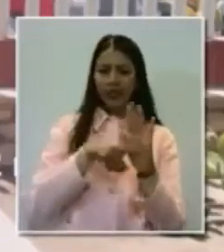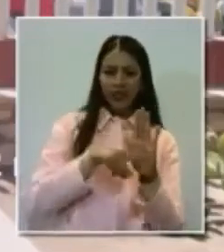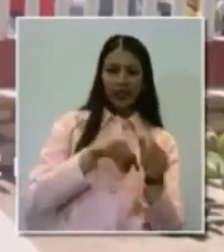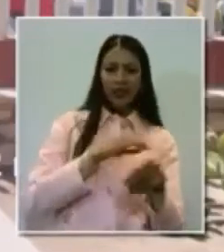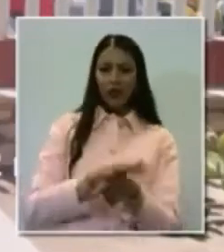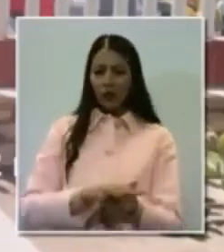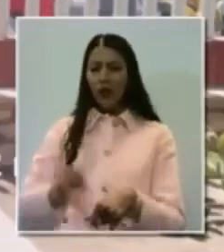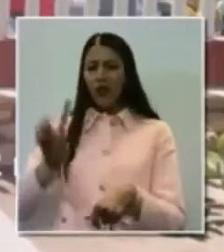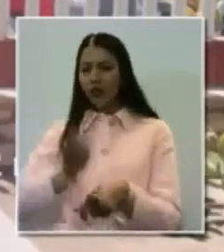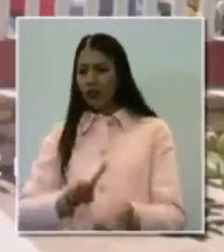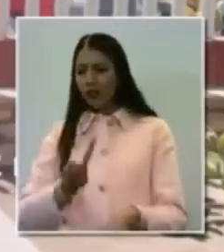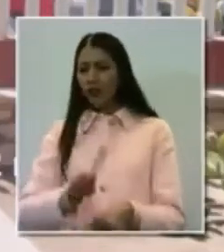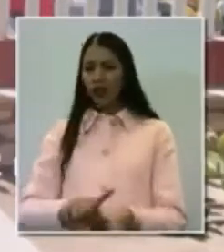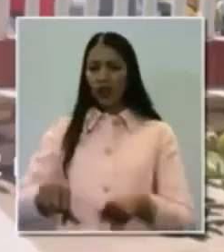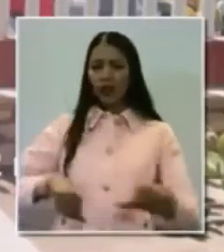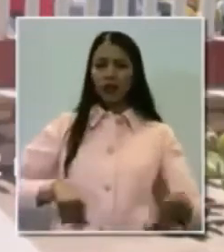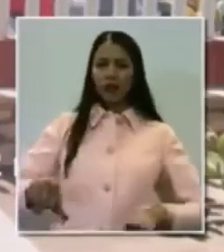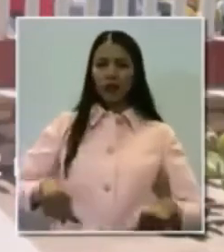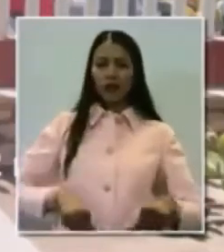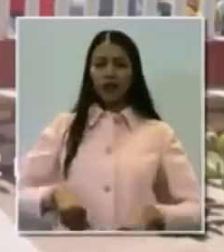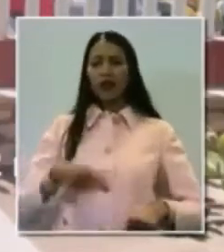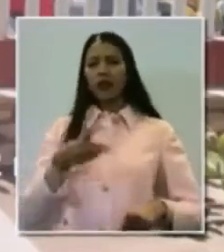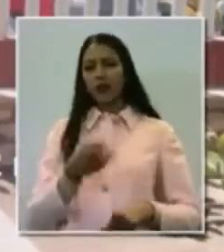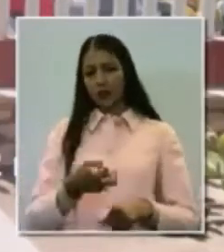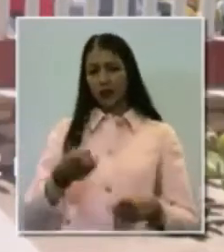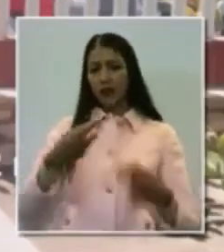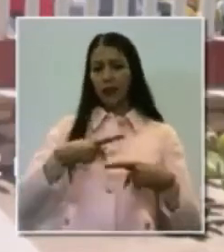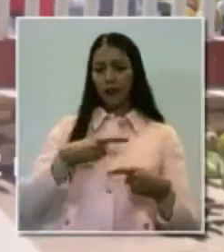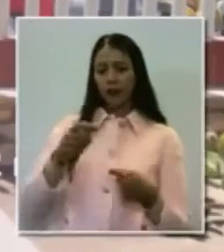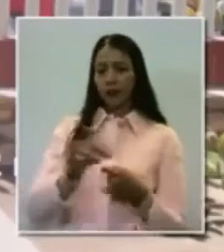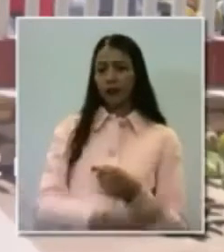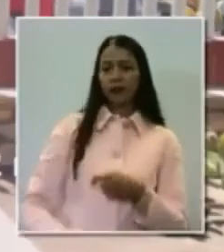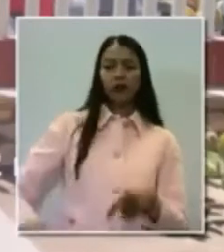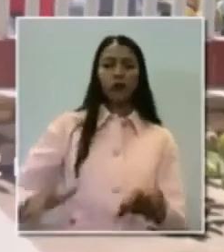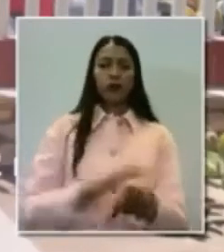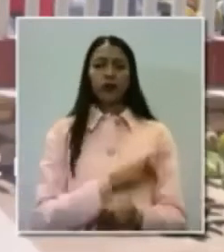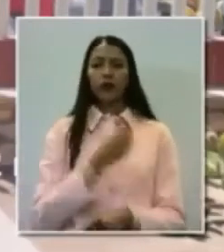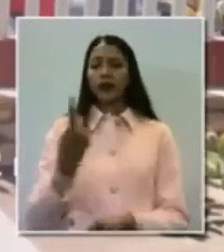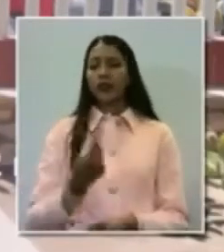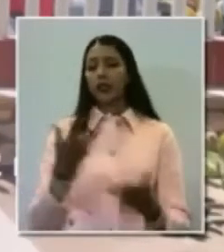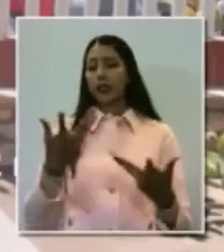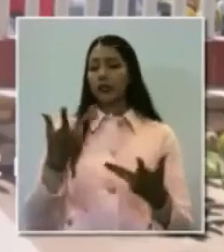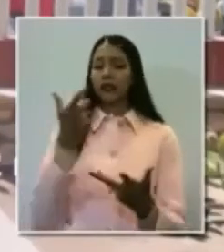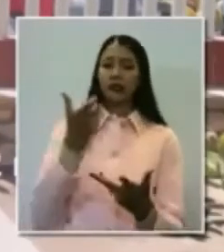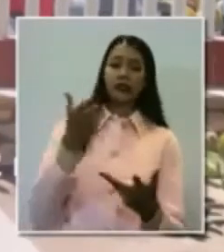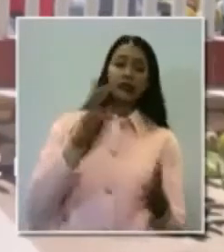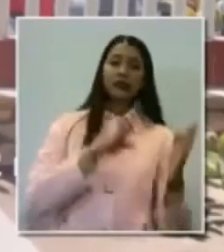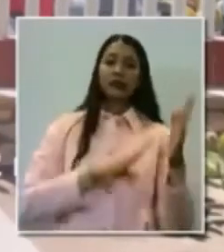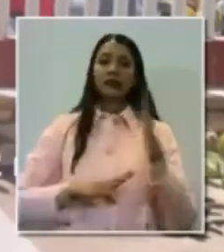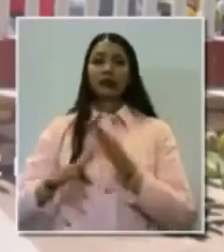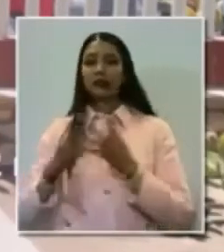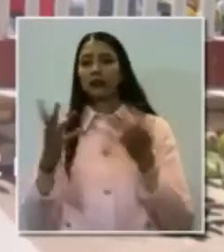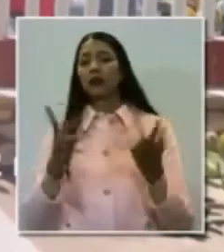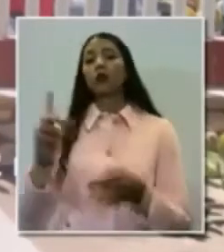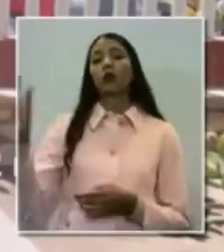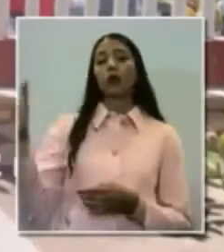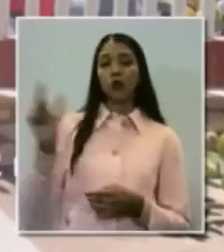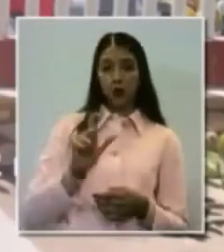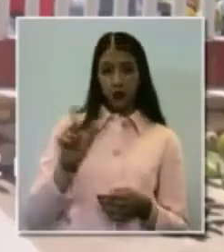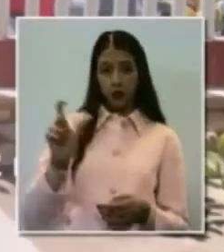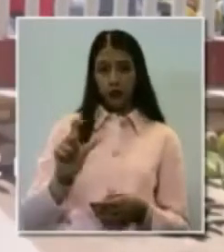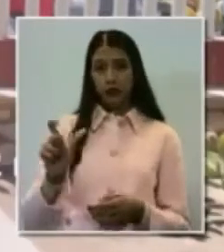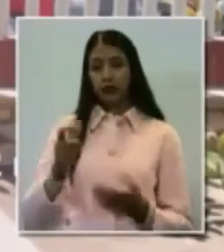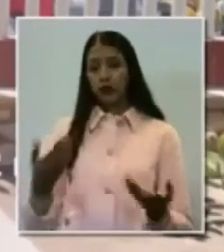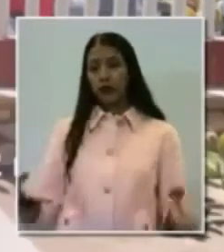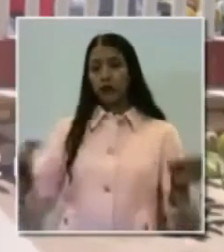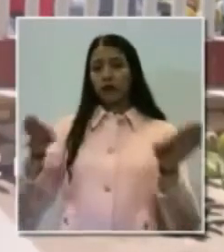la ciudadanía y lógicamente la polariza. Esto es, pues, las afectaciones económicas que genera cuando